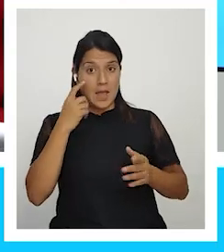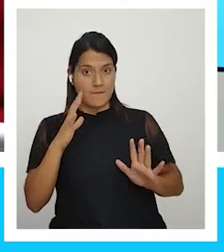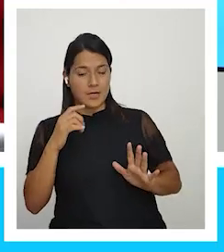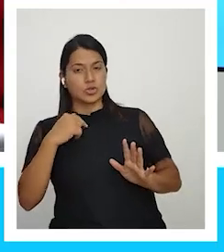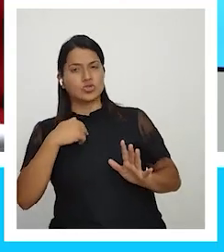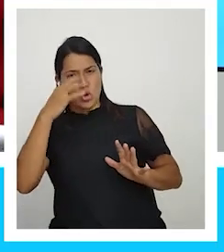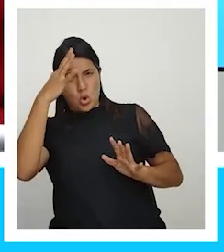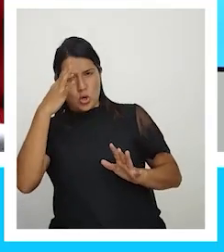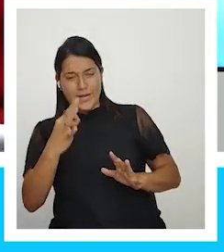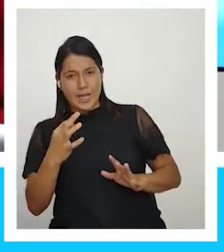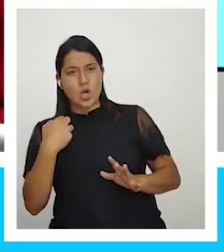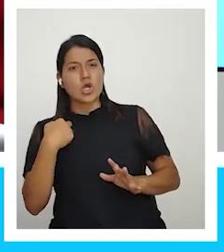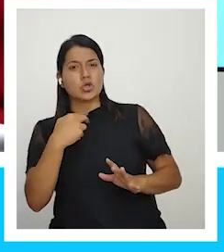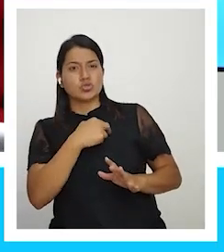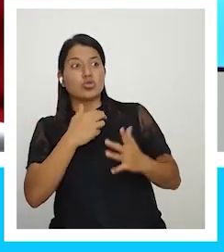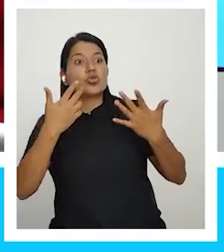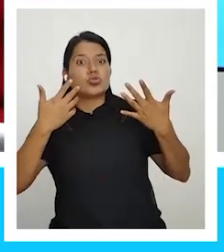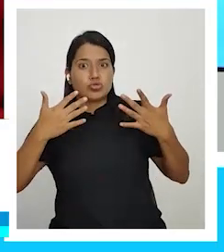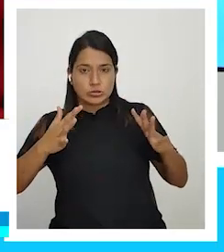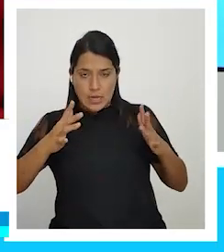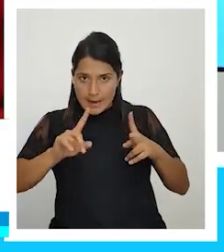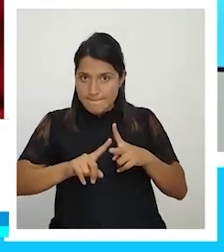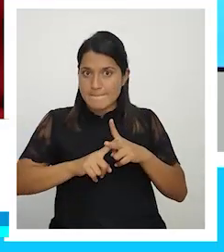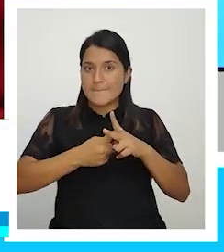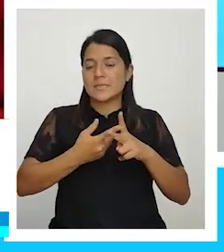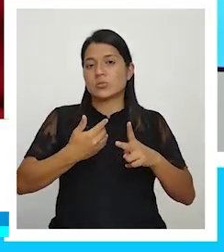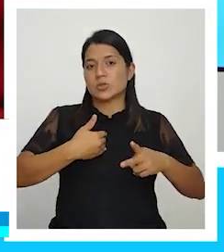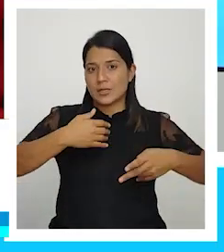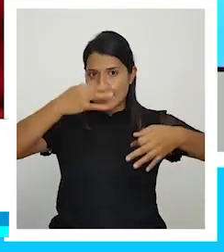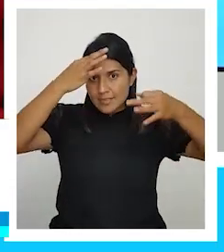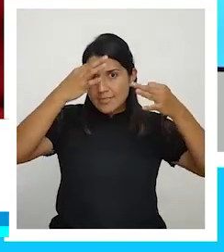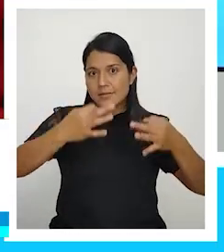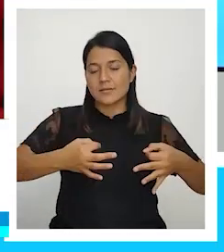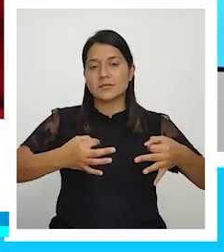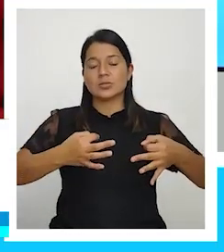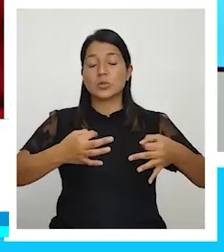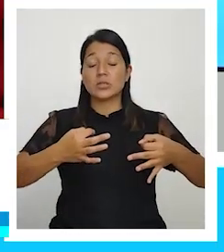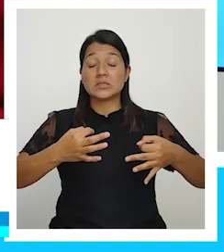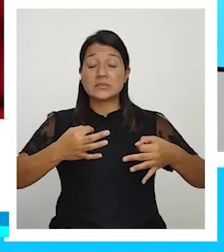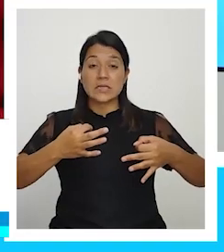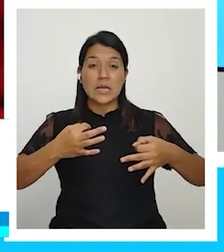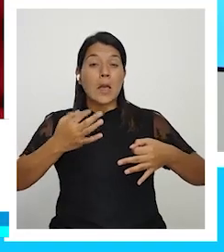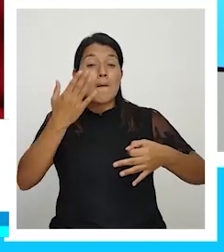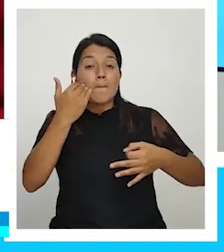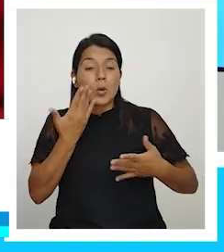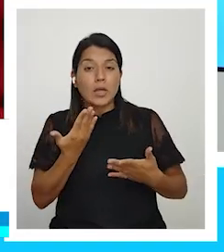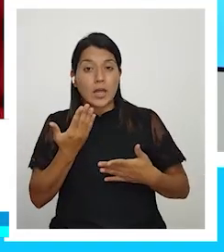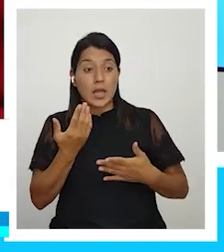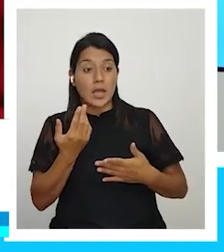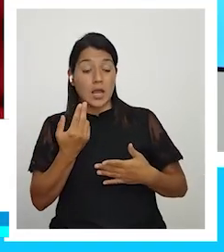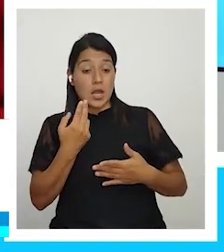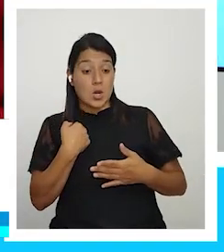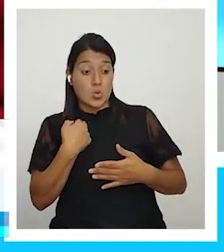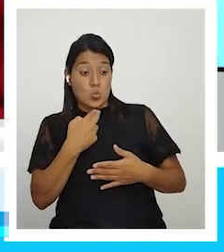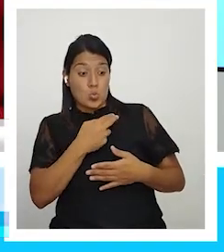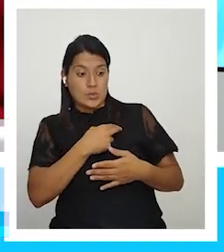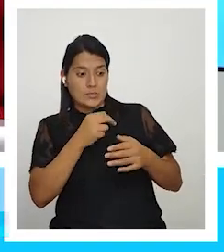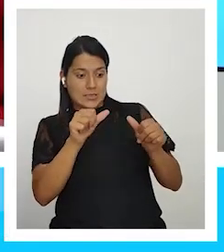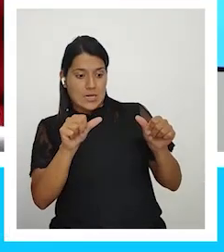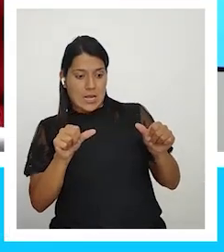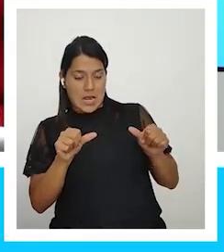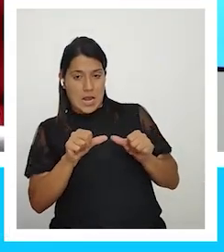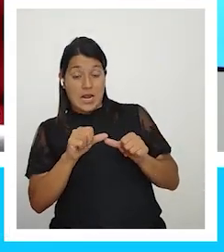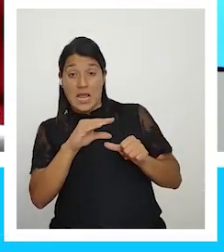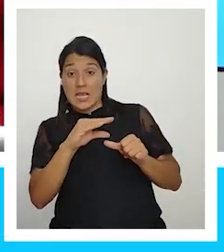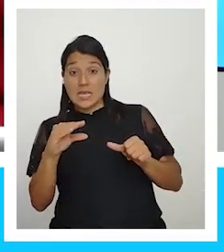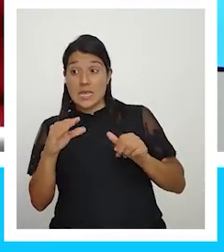hemos venido tomando, ¿verdad? Definitivamente creo que el sector y el pueblo costarricense merece saber que estas cosas